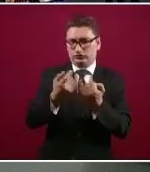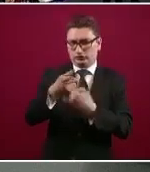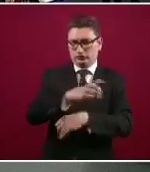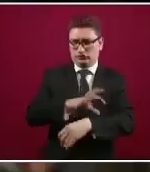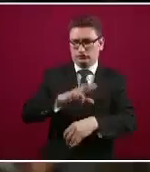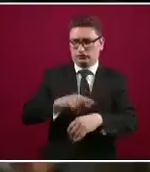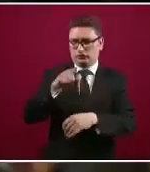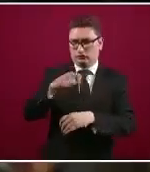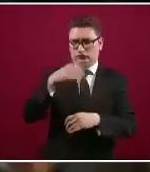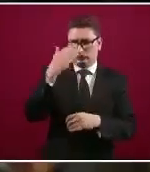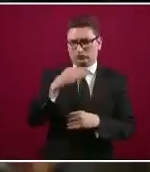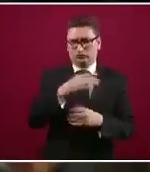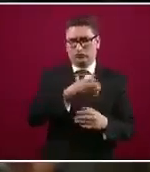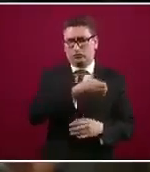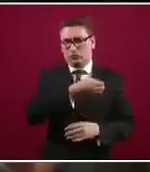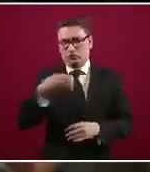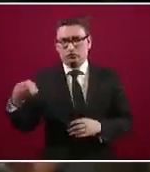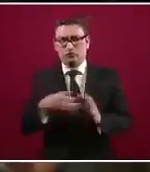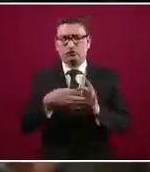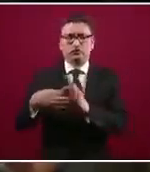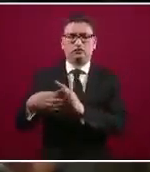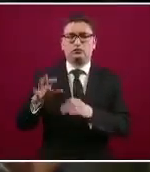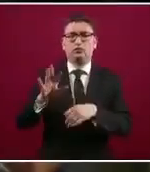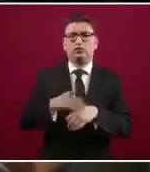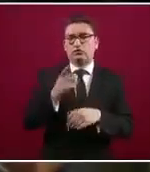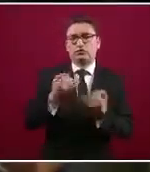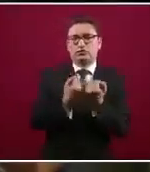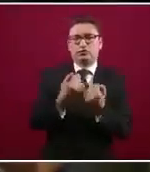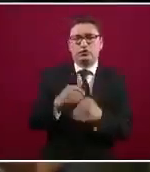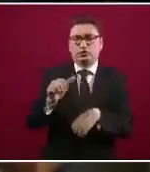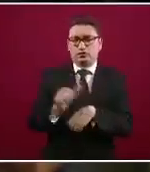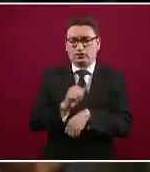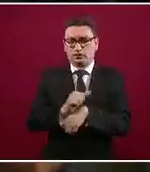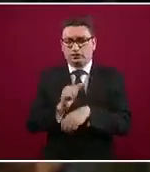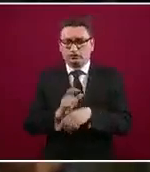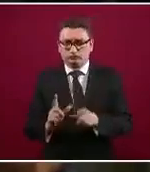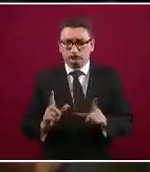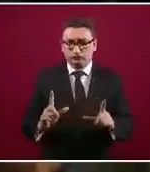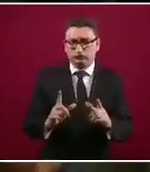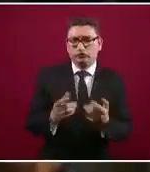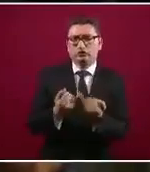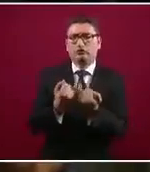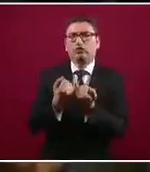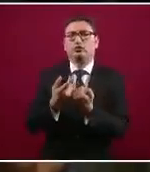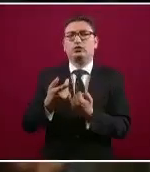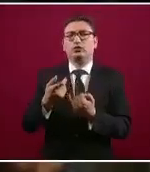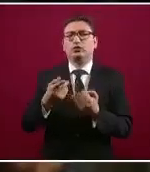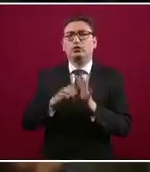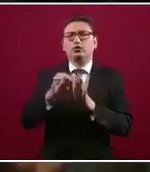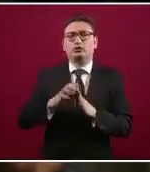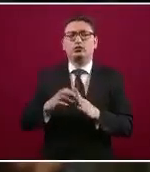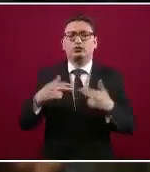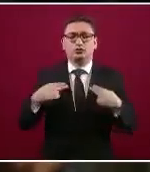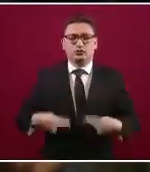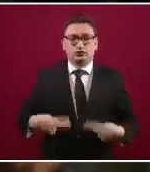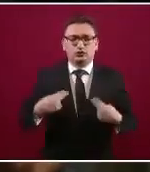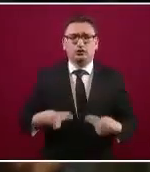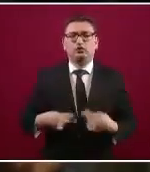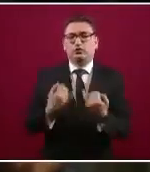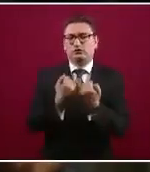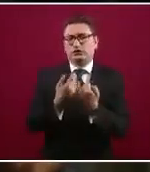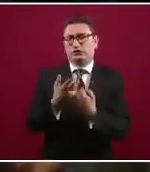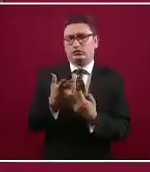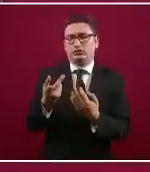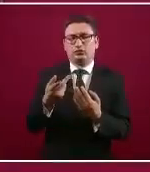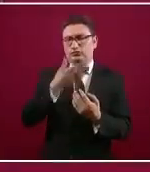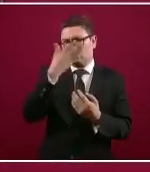lo que es la balización de los carros, de los uniformes, de las